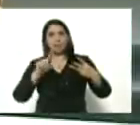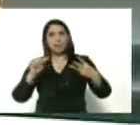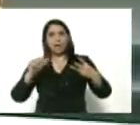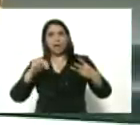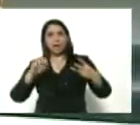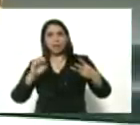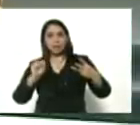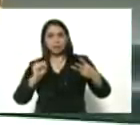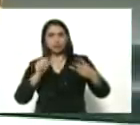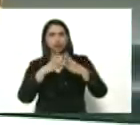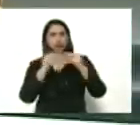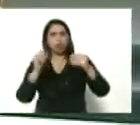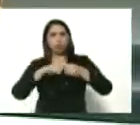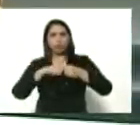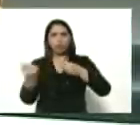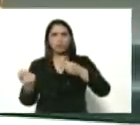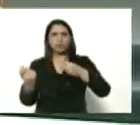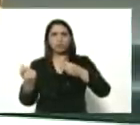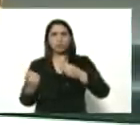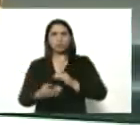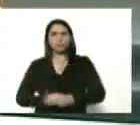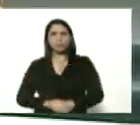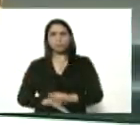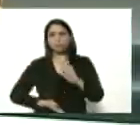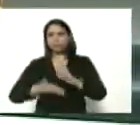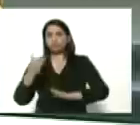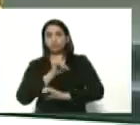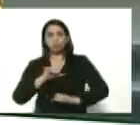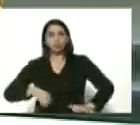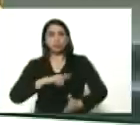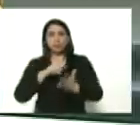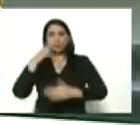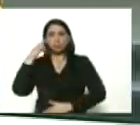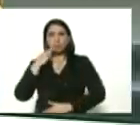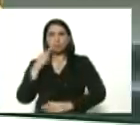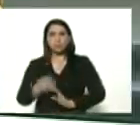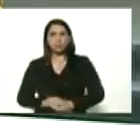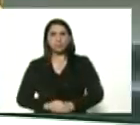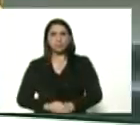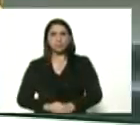desertores de la Fuerza Armada.